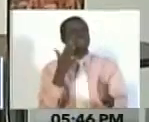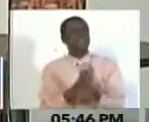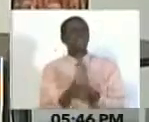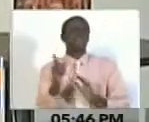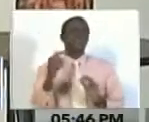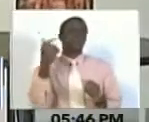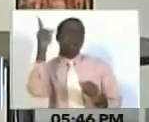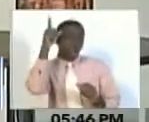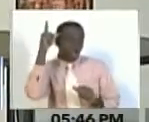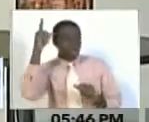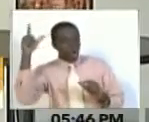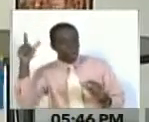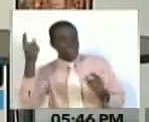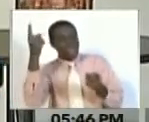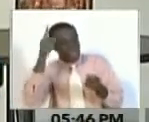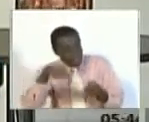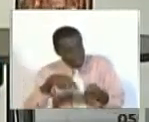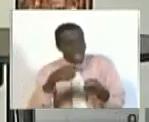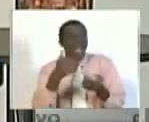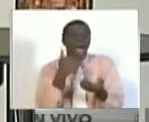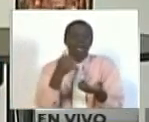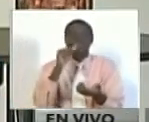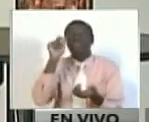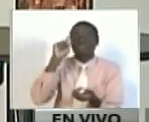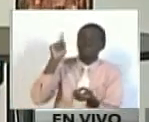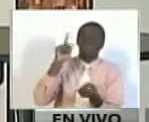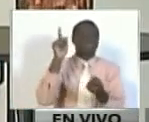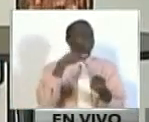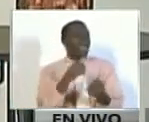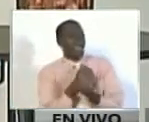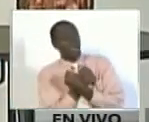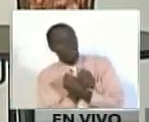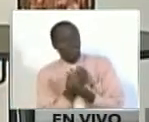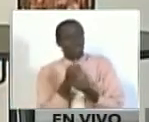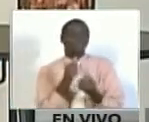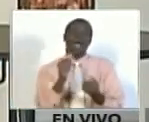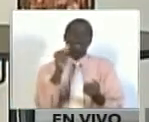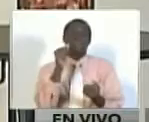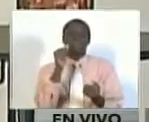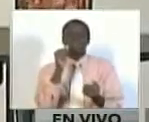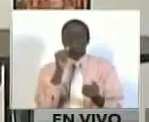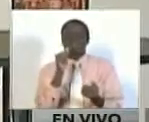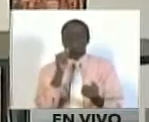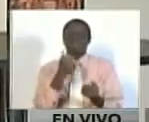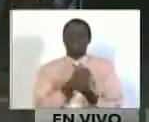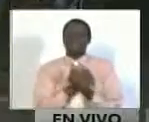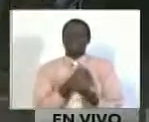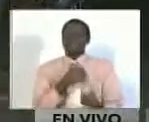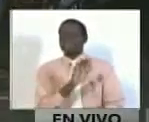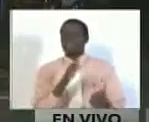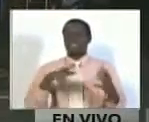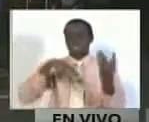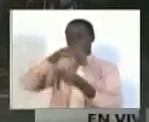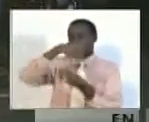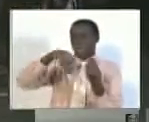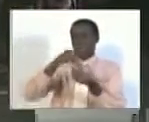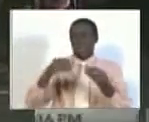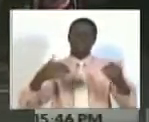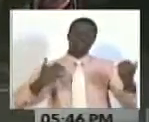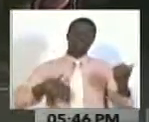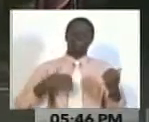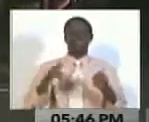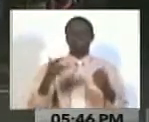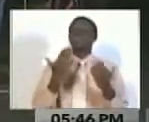Y un poquito de cocuy. Y un poquito de desamor. ¿Ah? Un poquito de desamor. Bueno, Tu Rambla está con nosotros aquí. Gracias, muchachos,